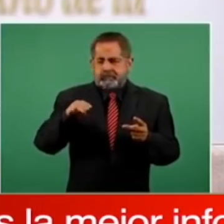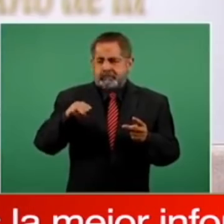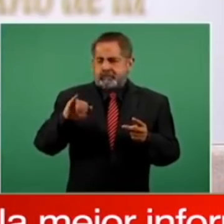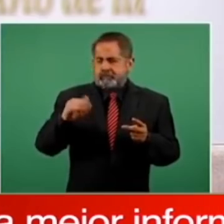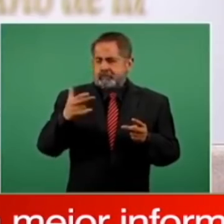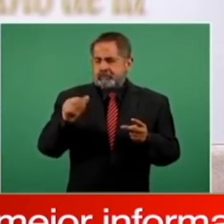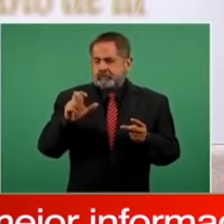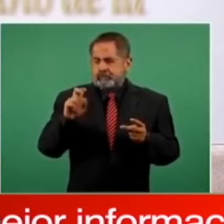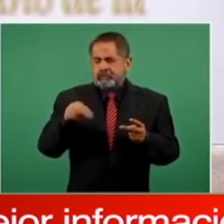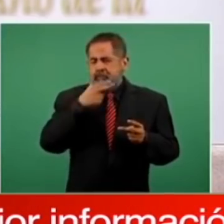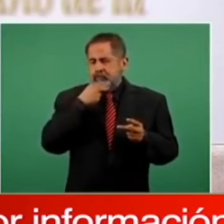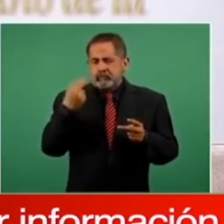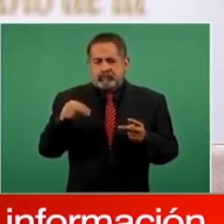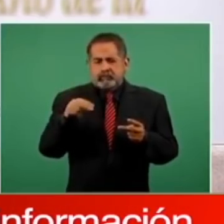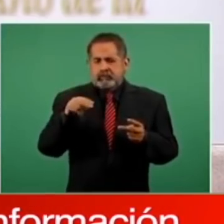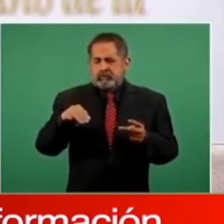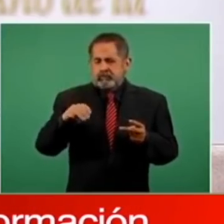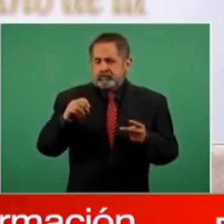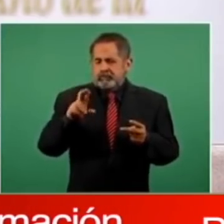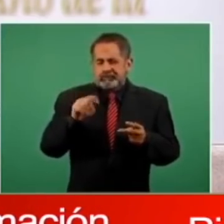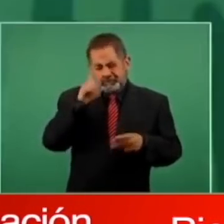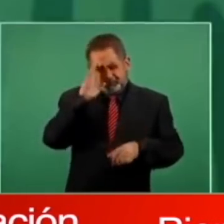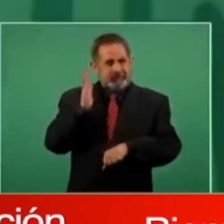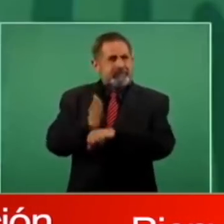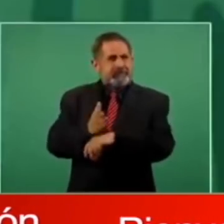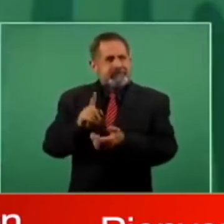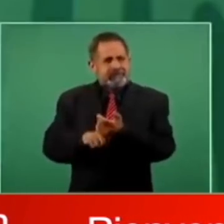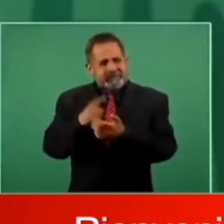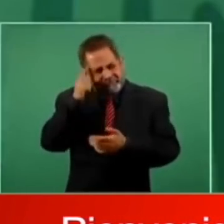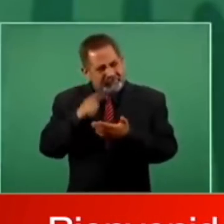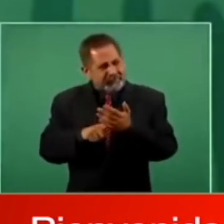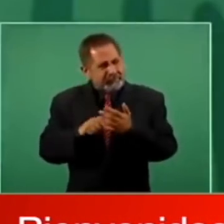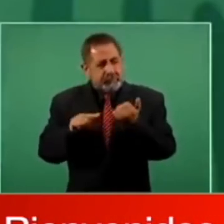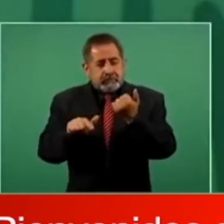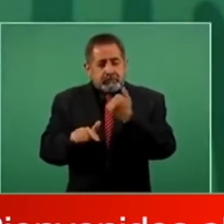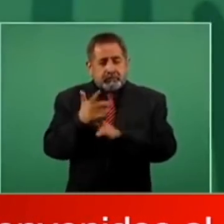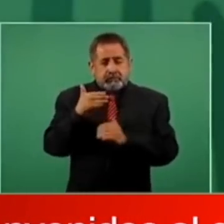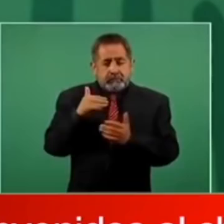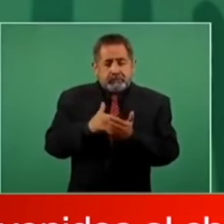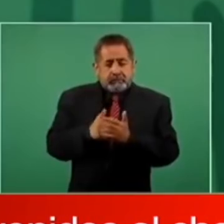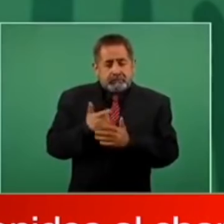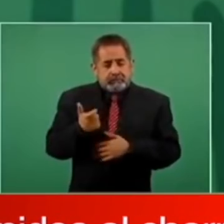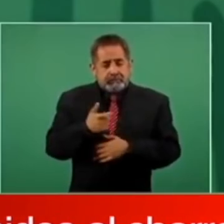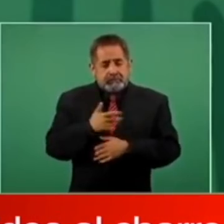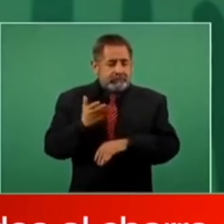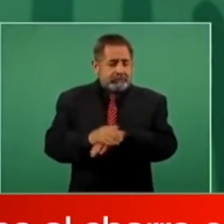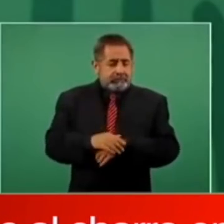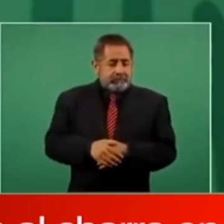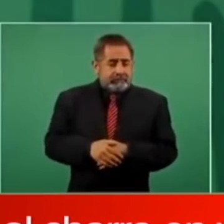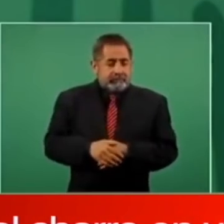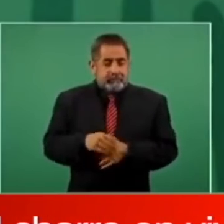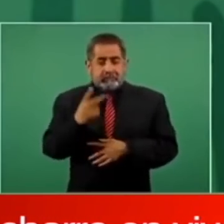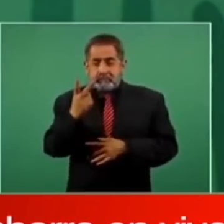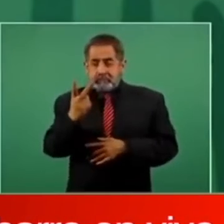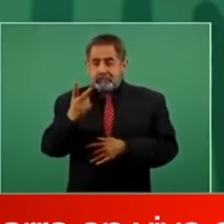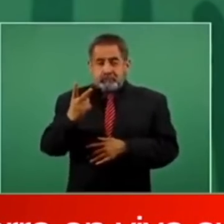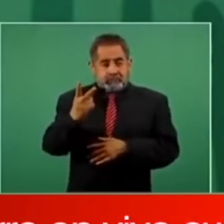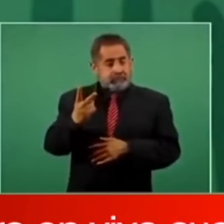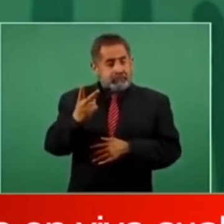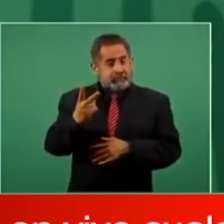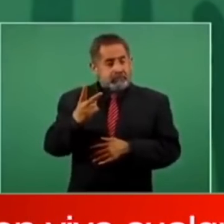Michoacán, Morón, creo que por 12 mil. O sea, dos gubernaturas o